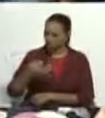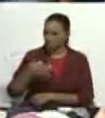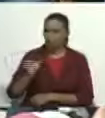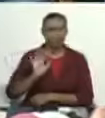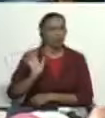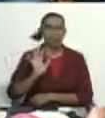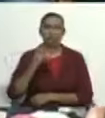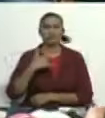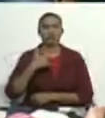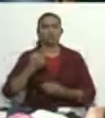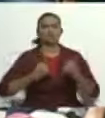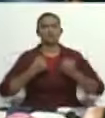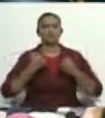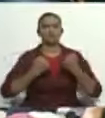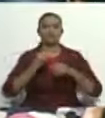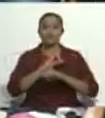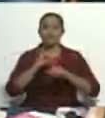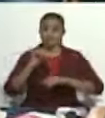vamos para Falcón, pues.